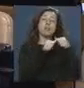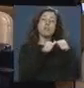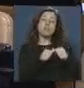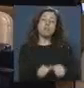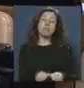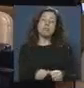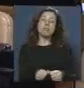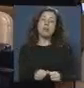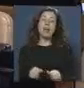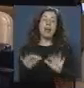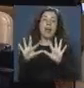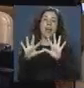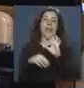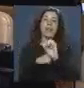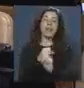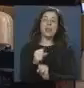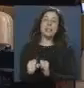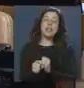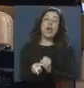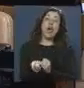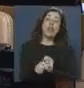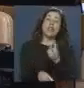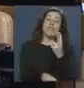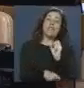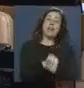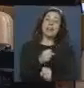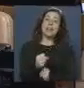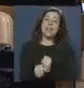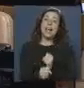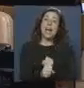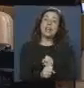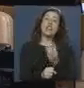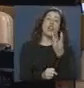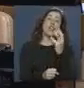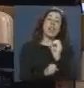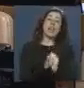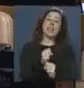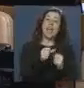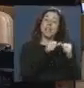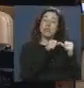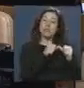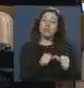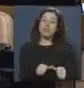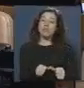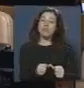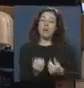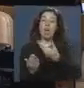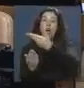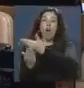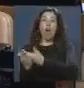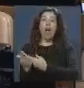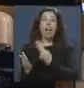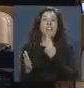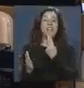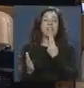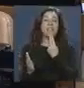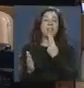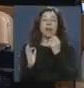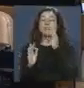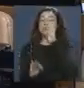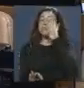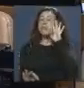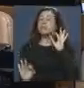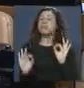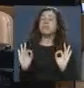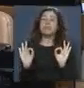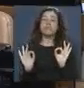manipuladoras de alimentos 10 años, otras 20 años, otras 30 años, con una hoja laboral completa y absolutamente